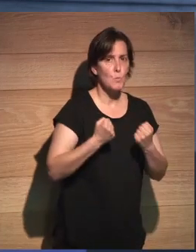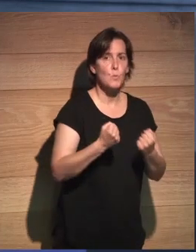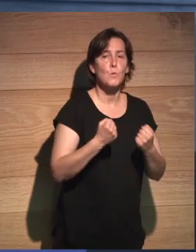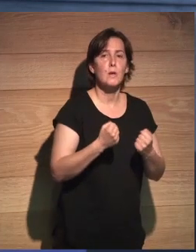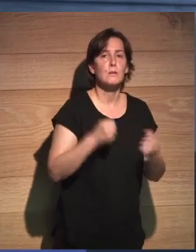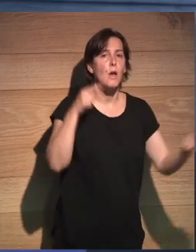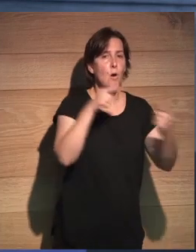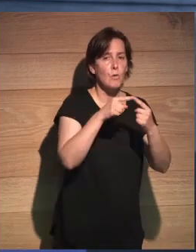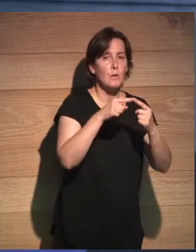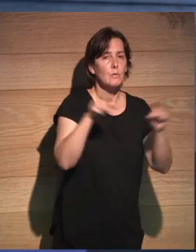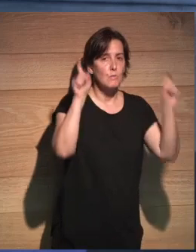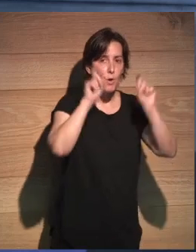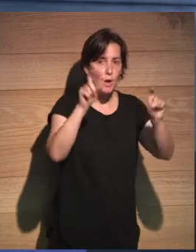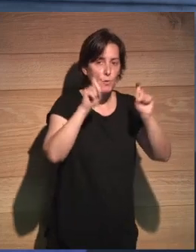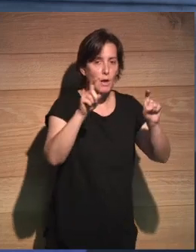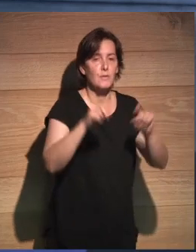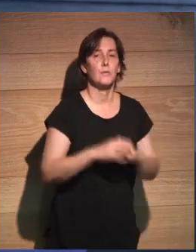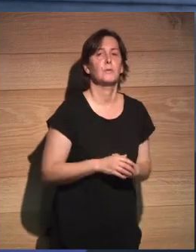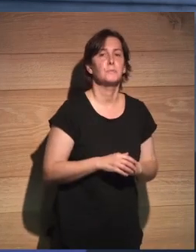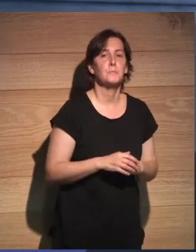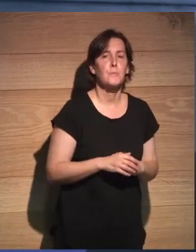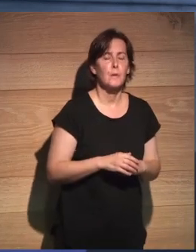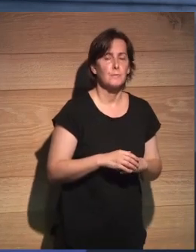de educación, sobre todo intentando